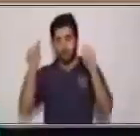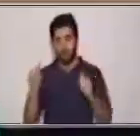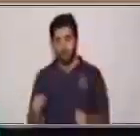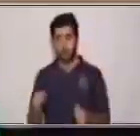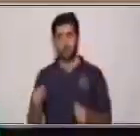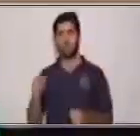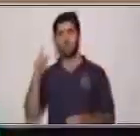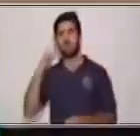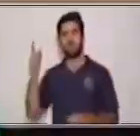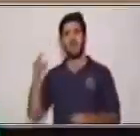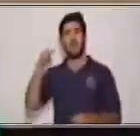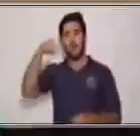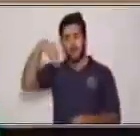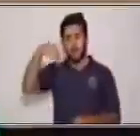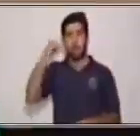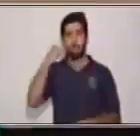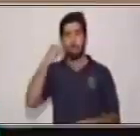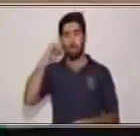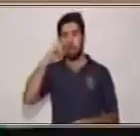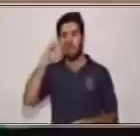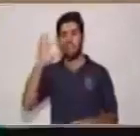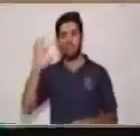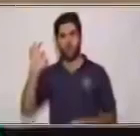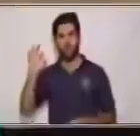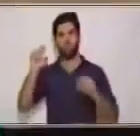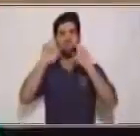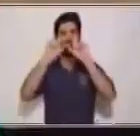nuestro concepto de mito.